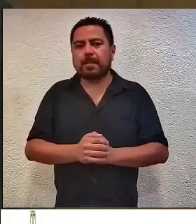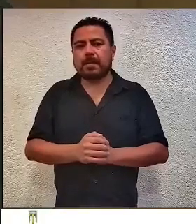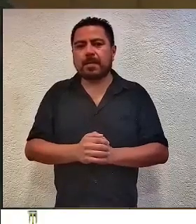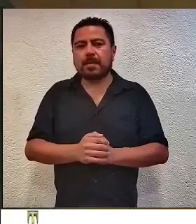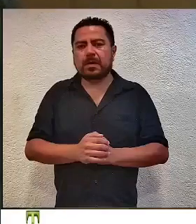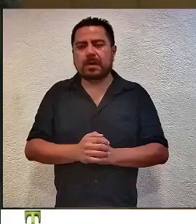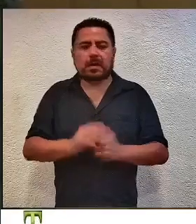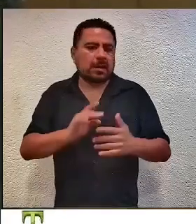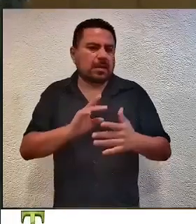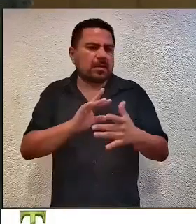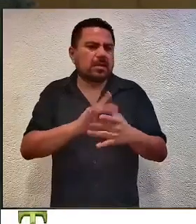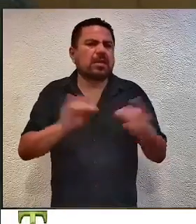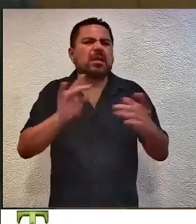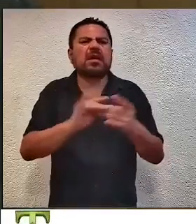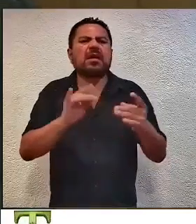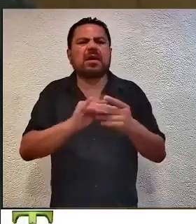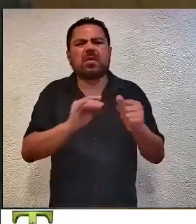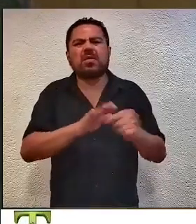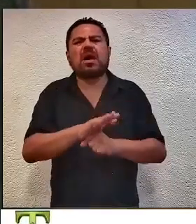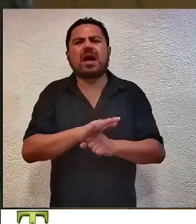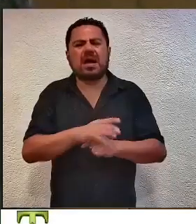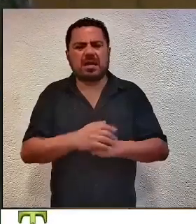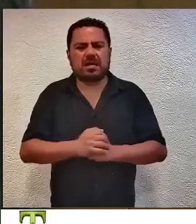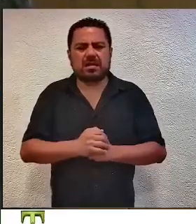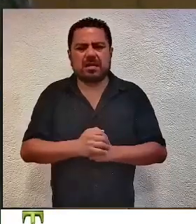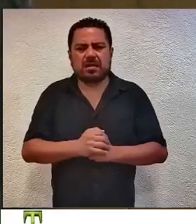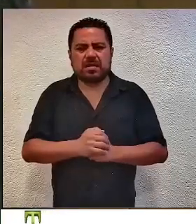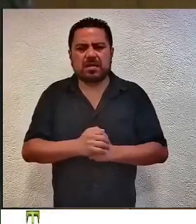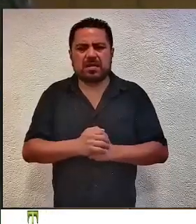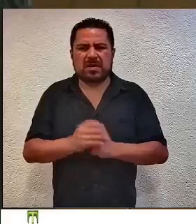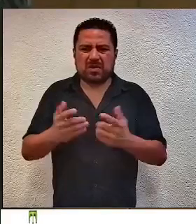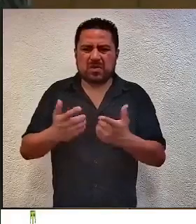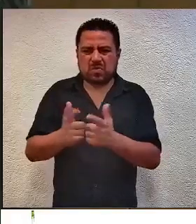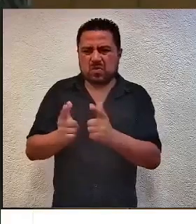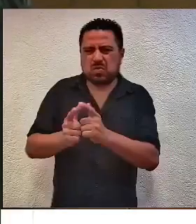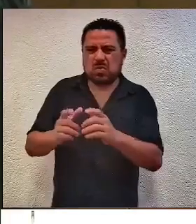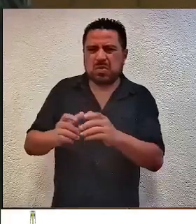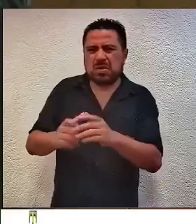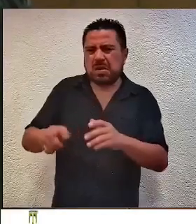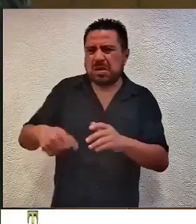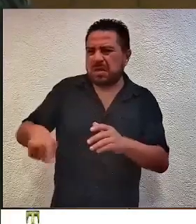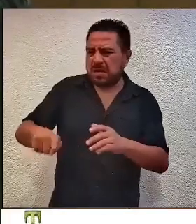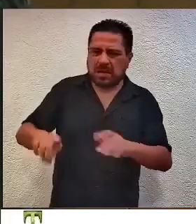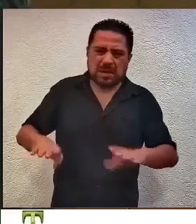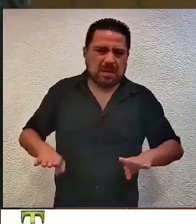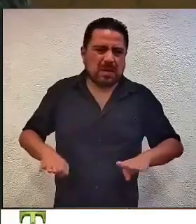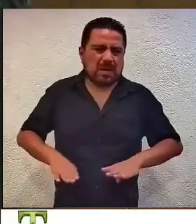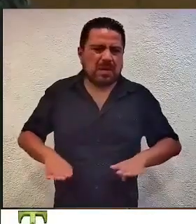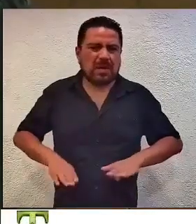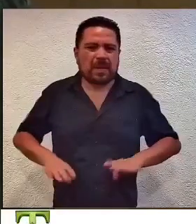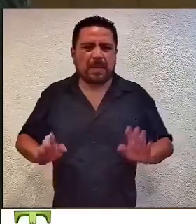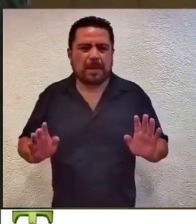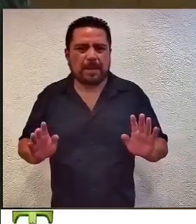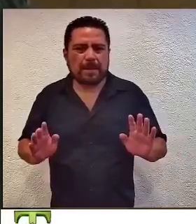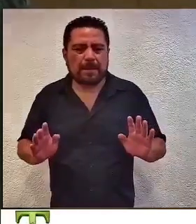se señala las partes de las conductas de que si es